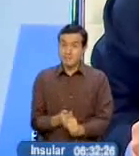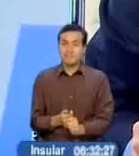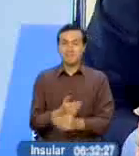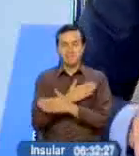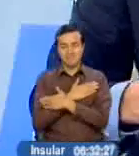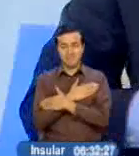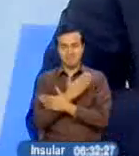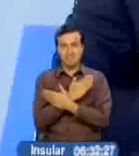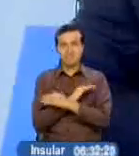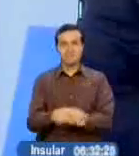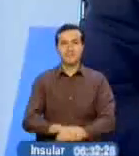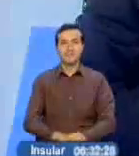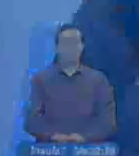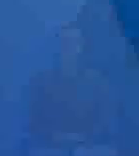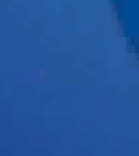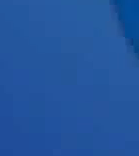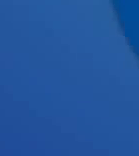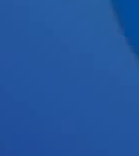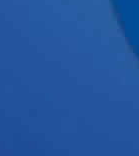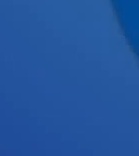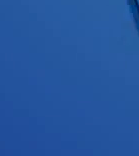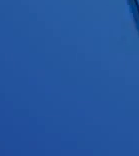fuerte abrazo.